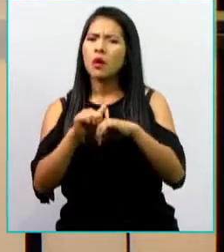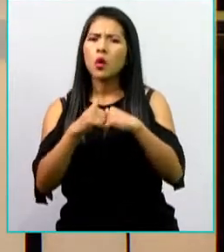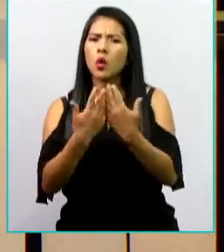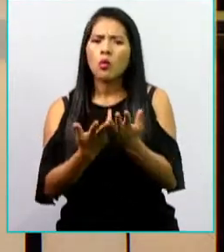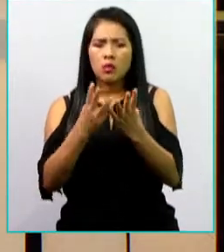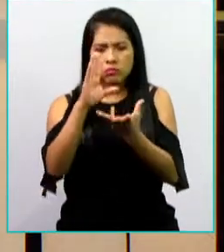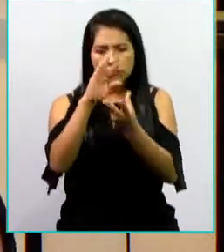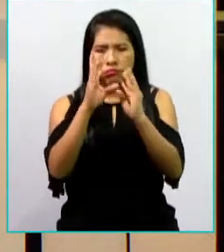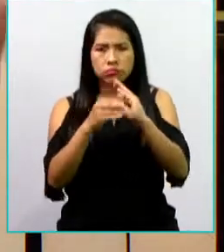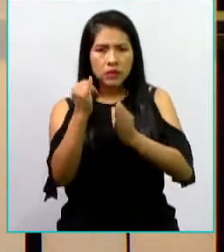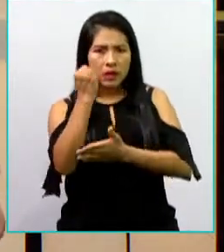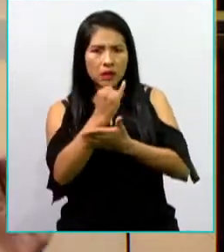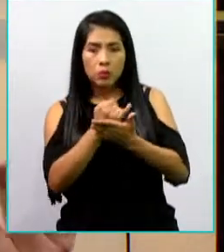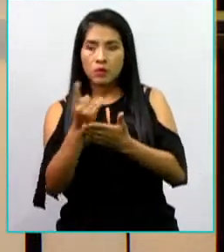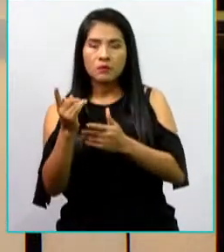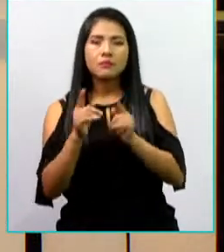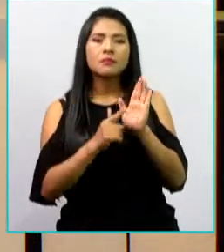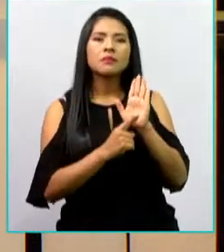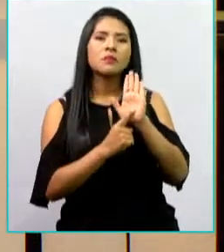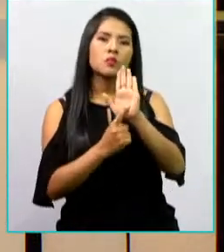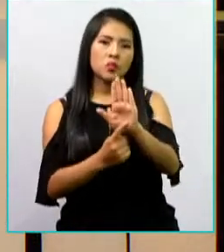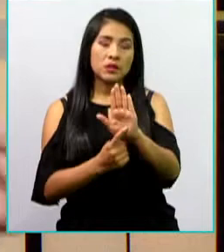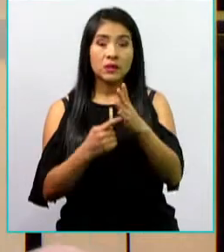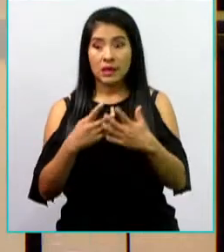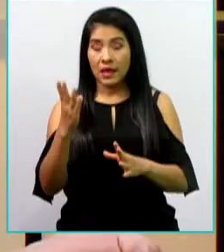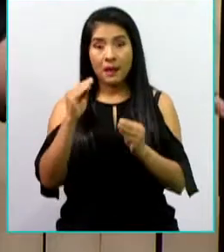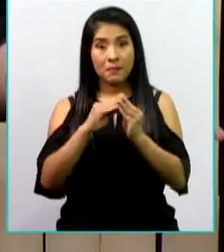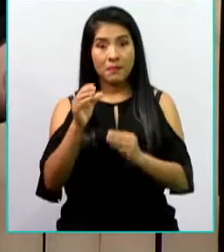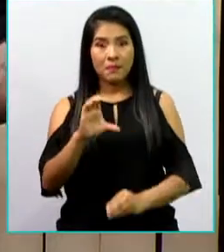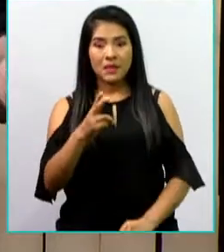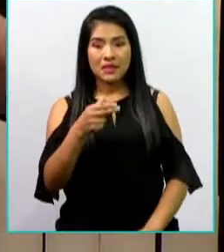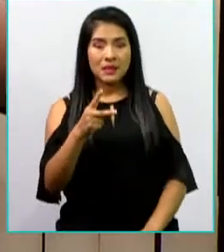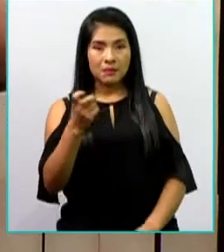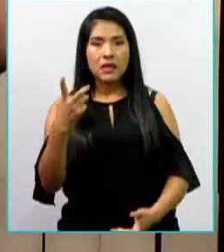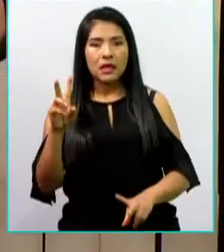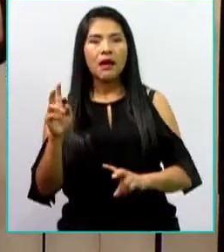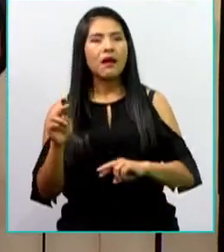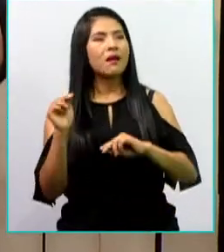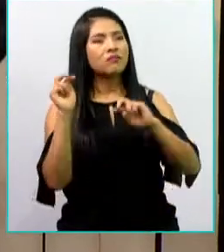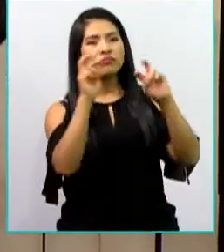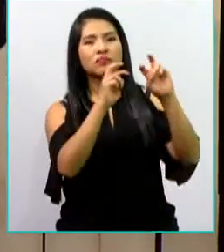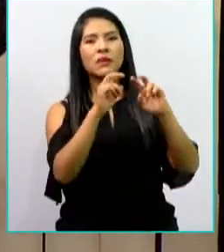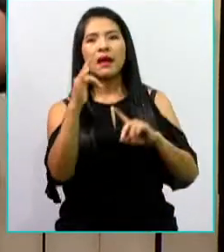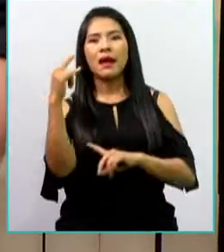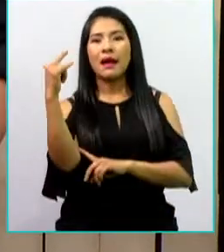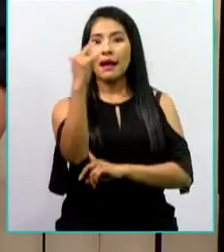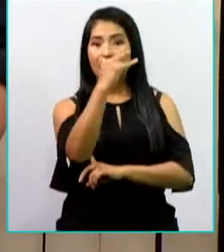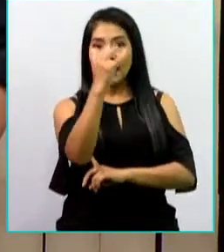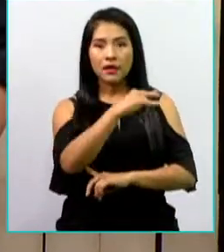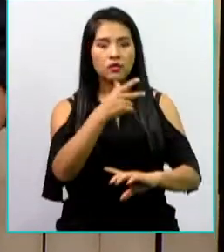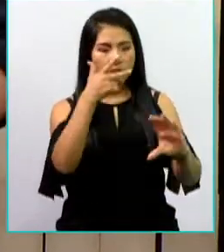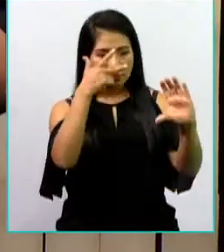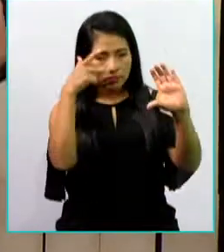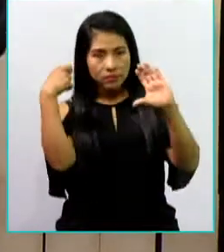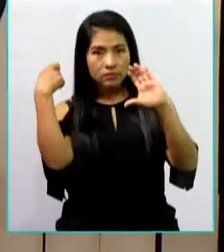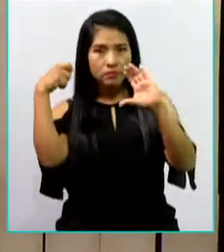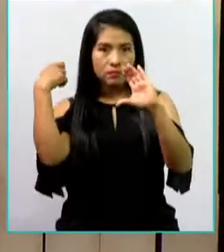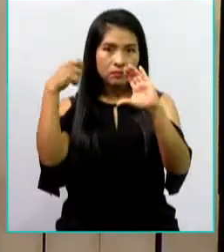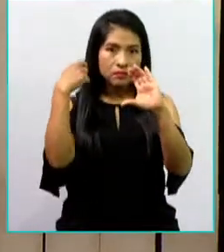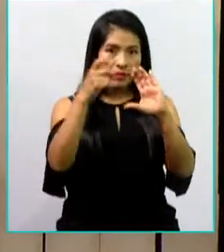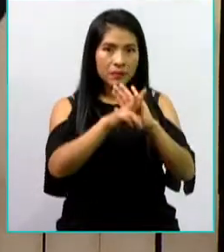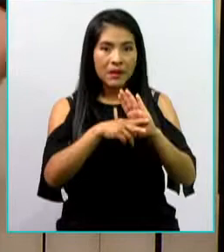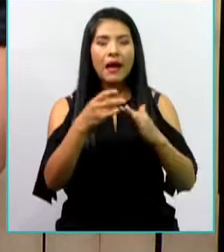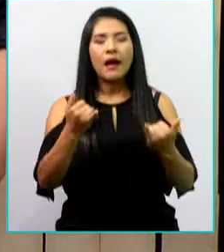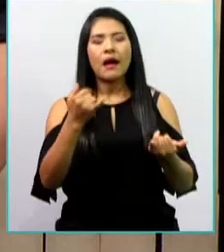para eso, nuestro gran chaparro se ha ido hasta Lupea, en el Alto, para poder hacer este video que les vamos a presentar